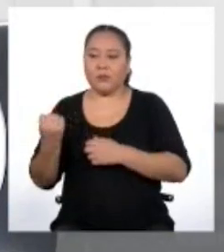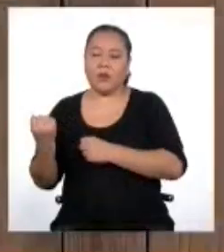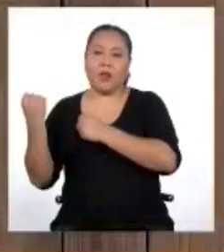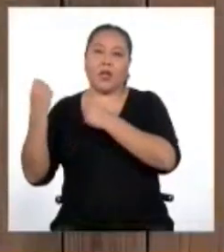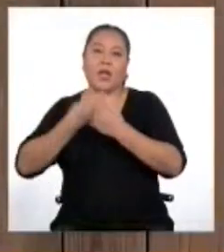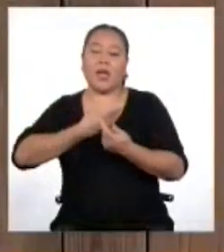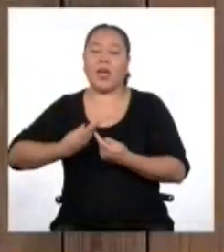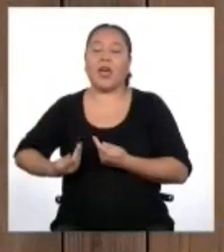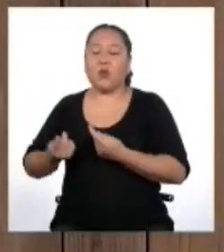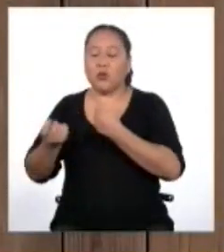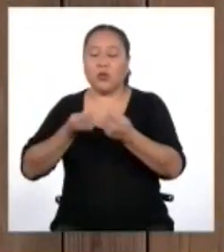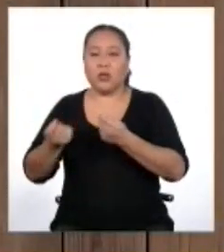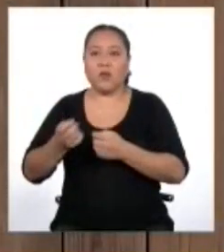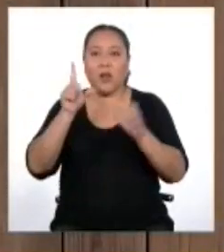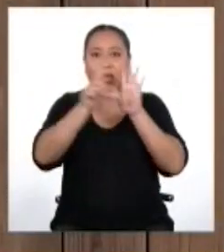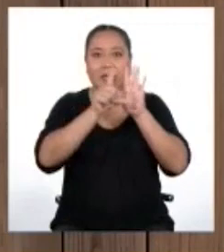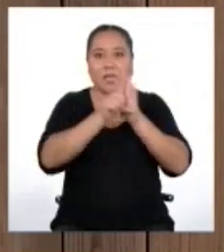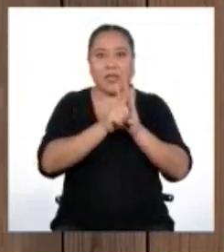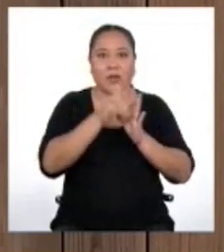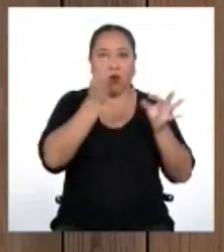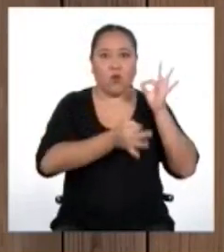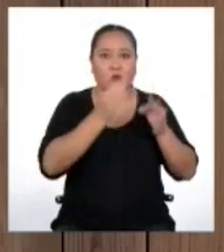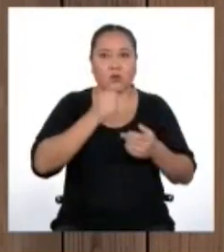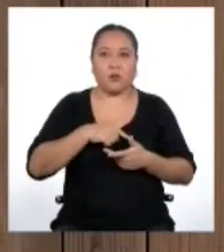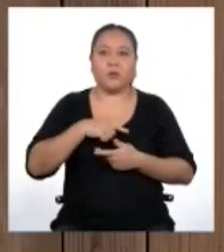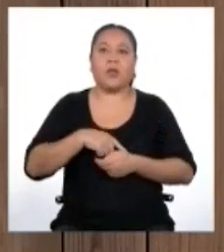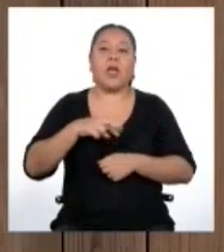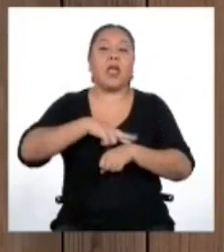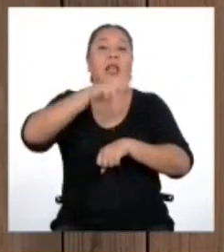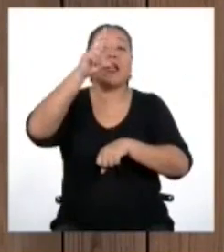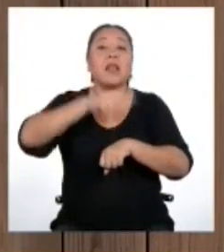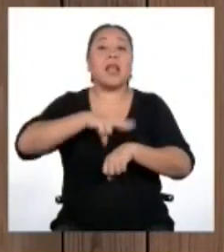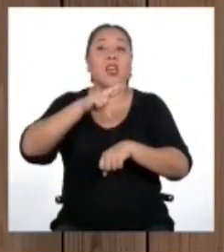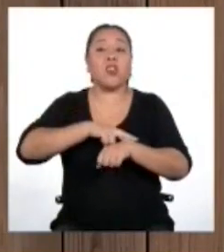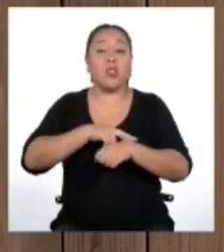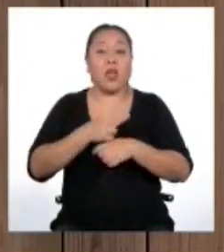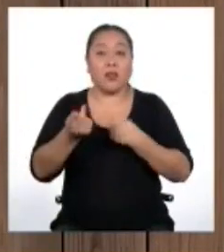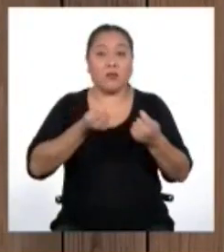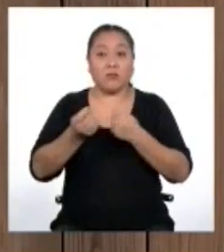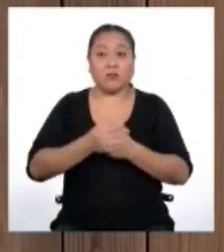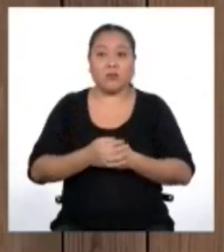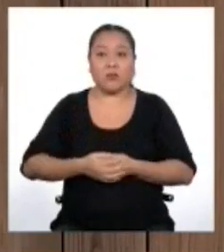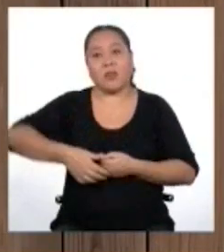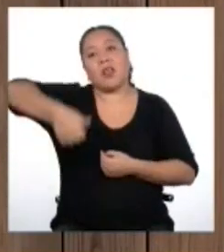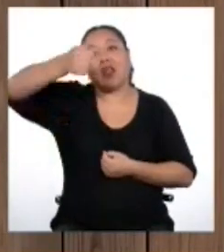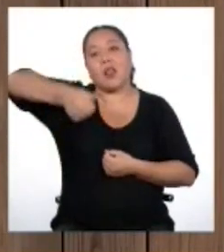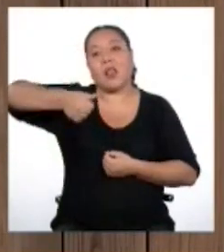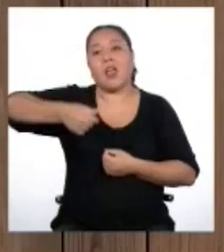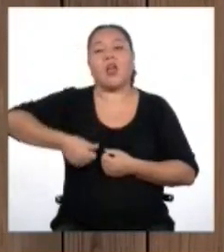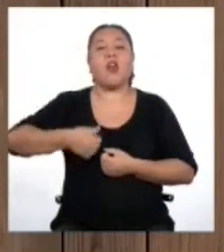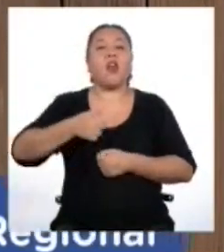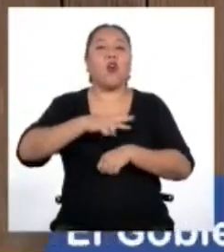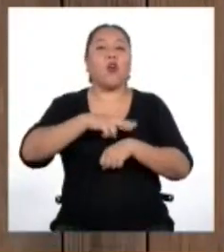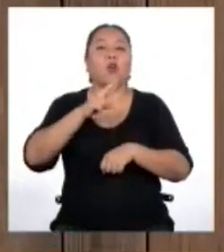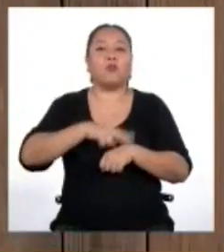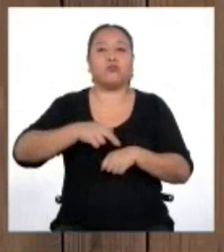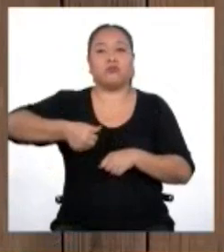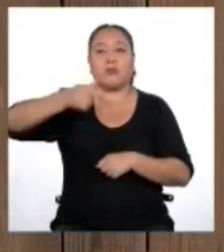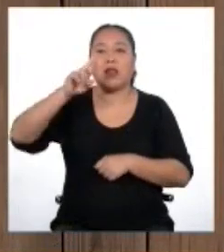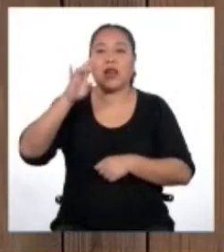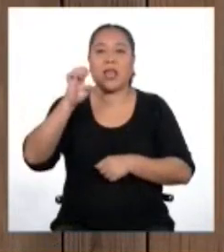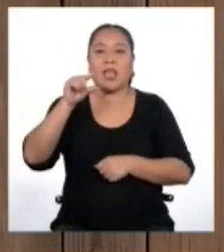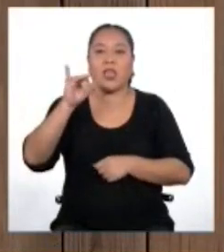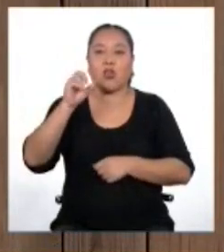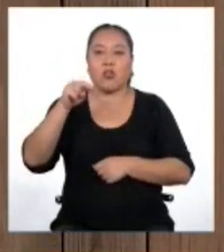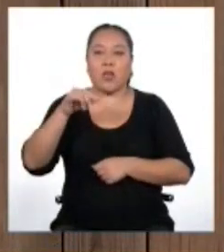judicial. ¡Ajá! Luego viene el gobierno regional, que está presidido por el gobernador regional. Lo importante